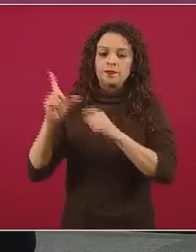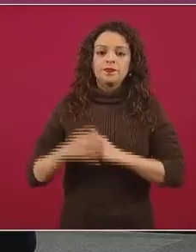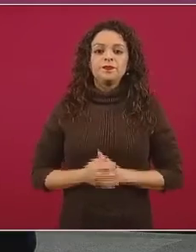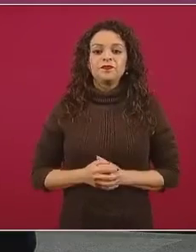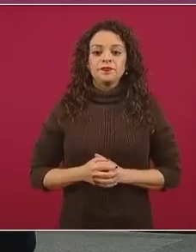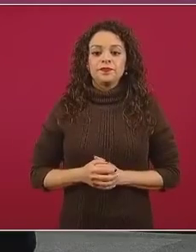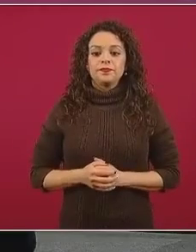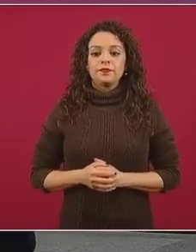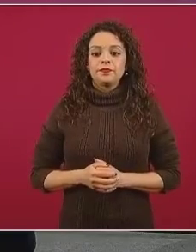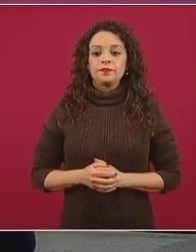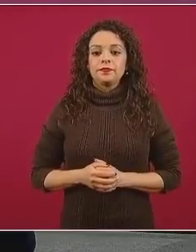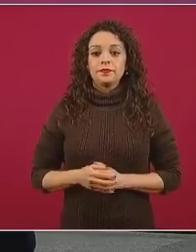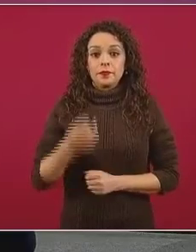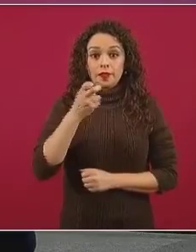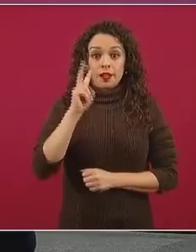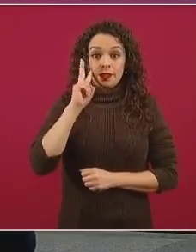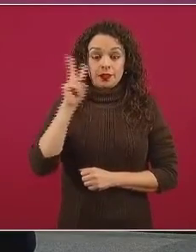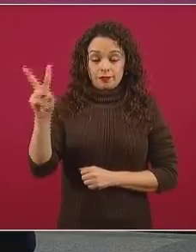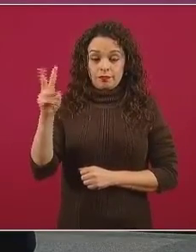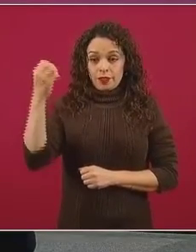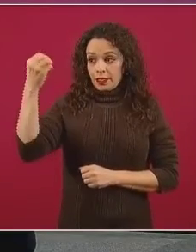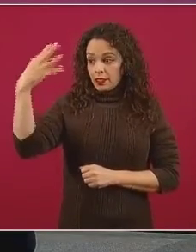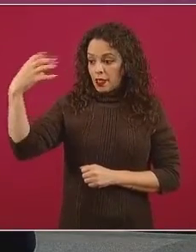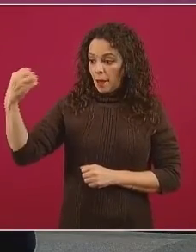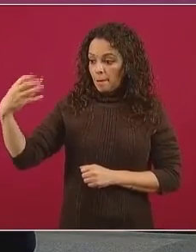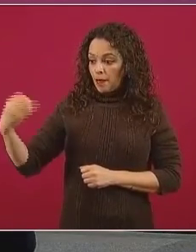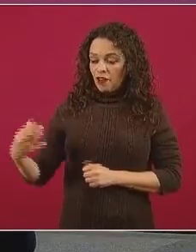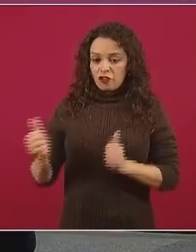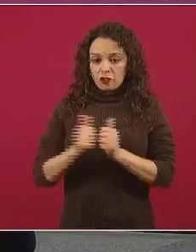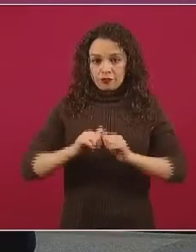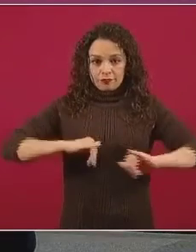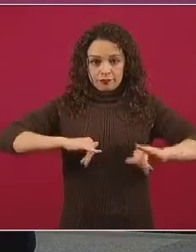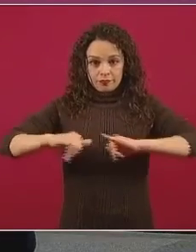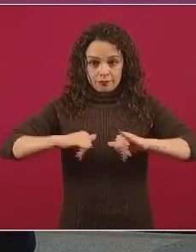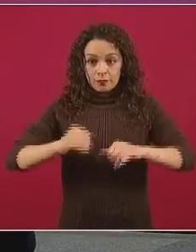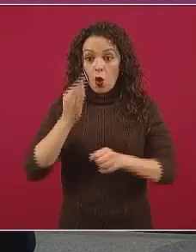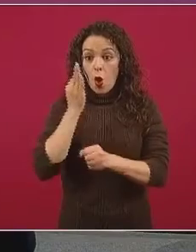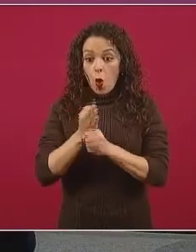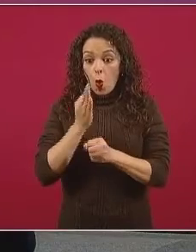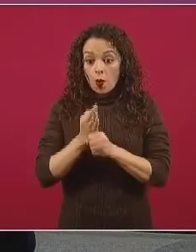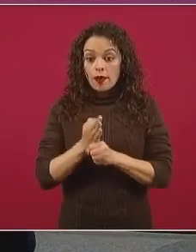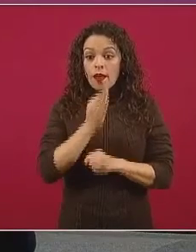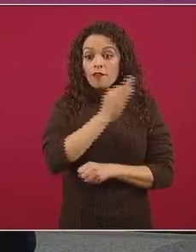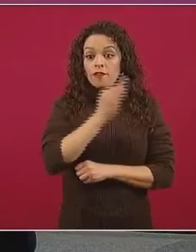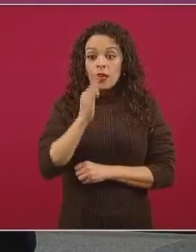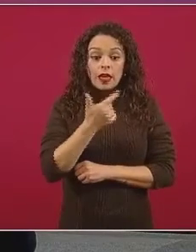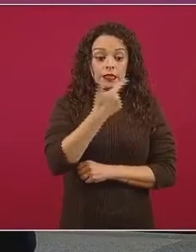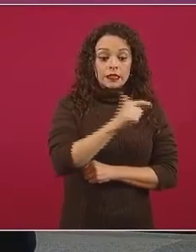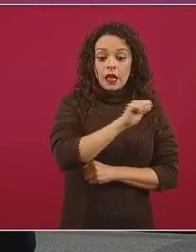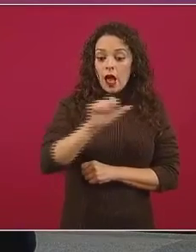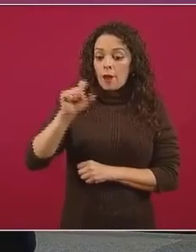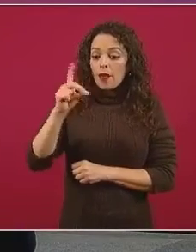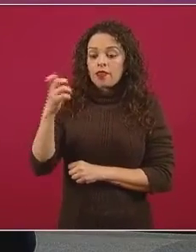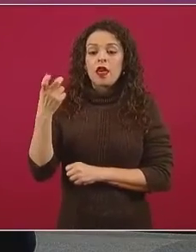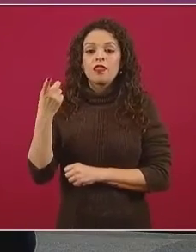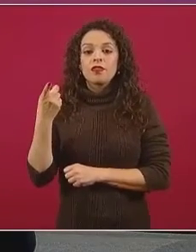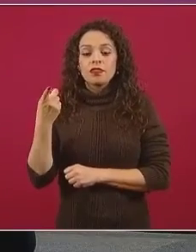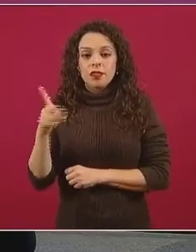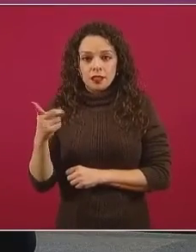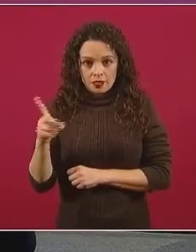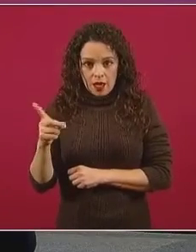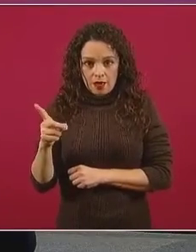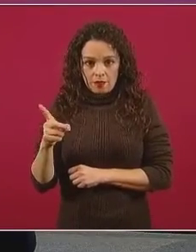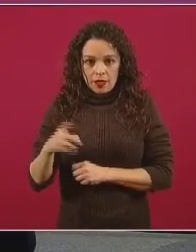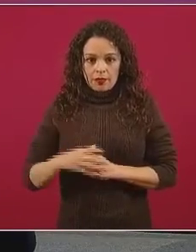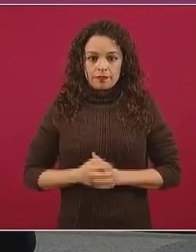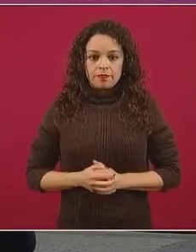Tenemos el semáforo de riesgo COVID, precisamente el que está vigente del 7 al 20 de diciembre, según los lineamientos